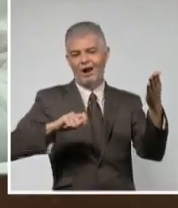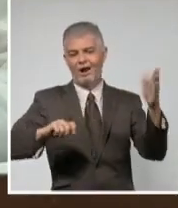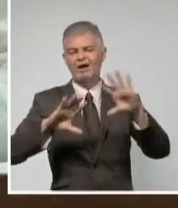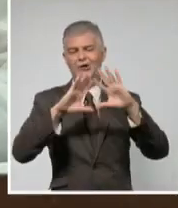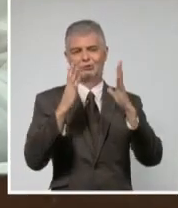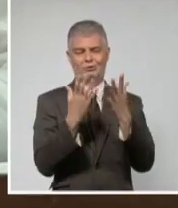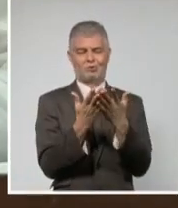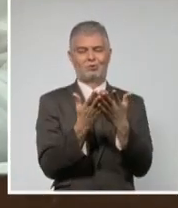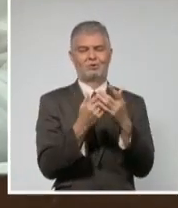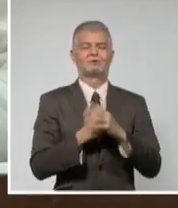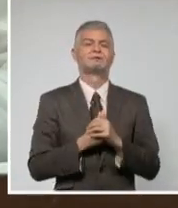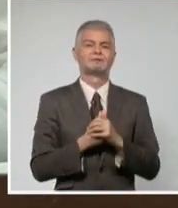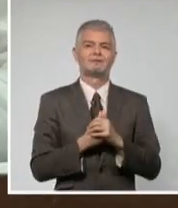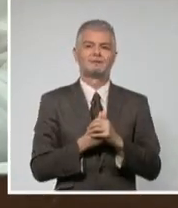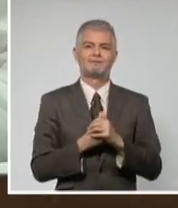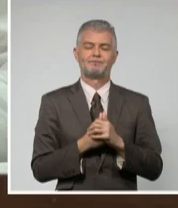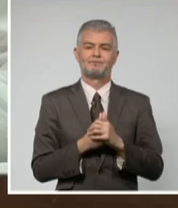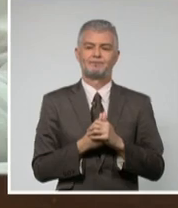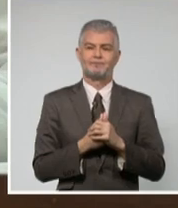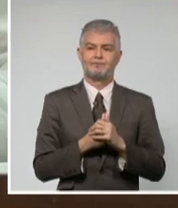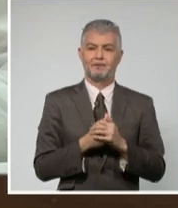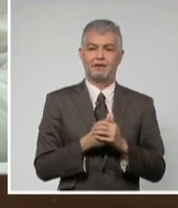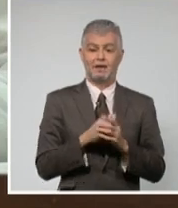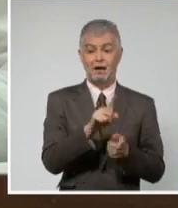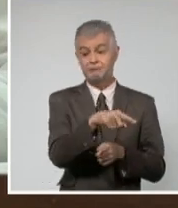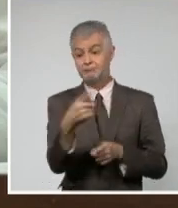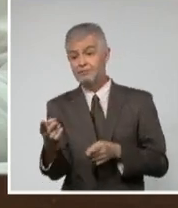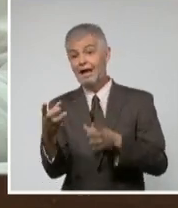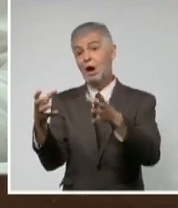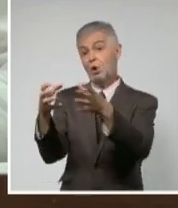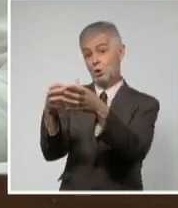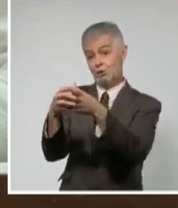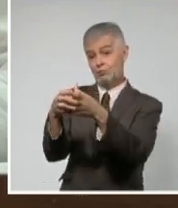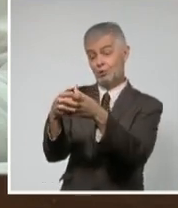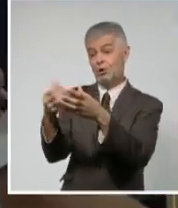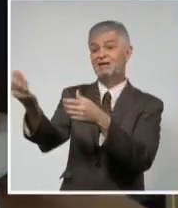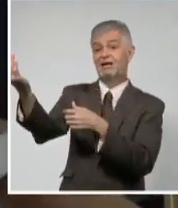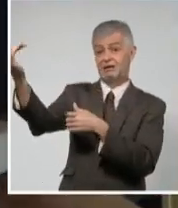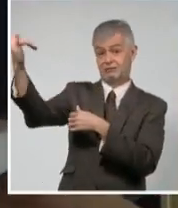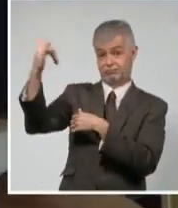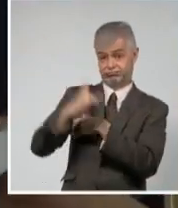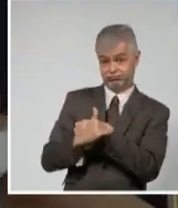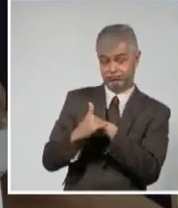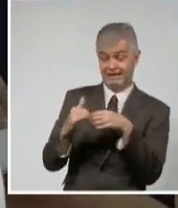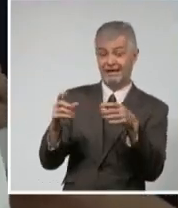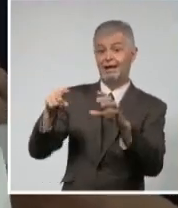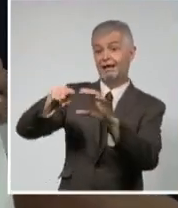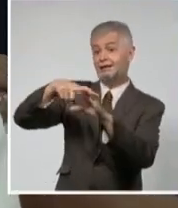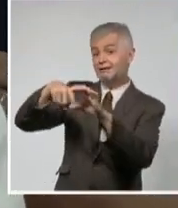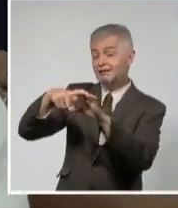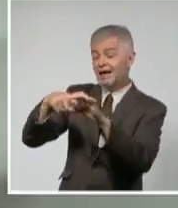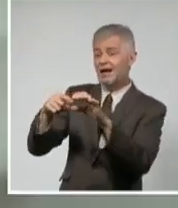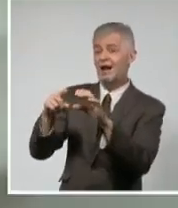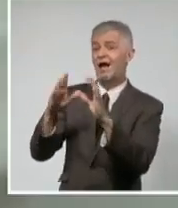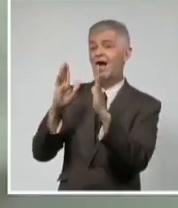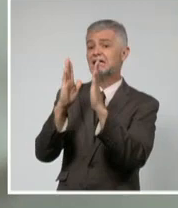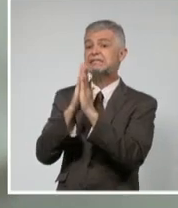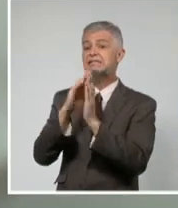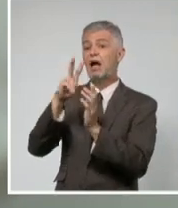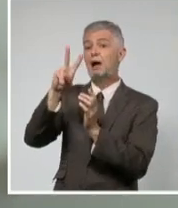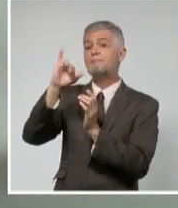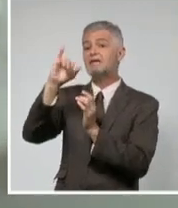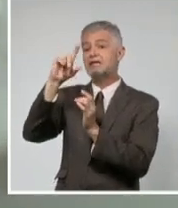cubana en tiempos de pandemia. Y la brigada que nos llega de San Vicente y Granadina, aunque San Vicente y Granadina no estaba